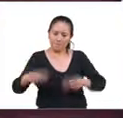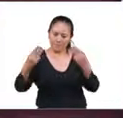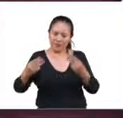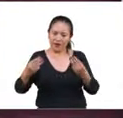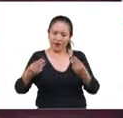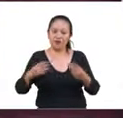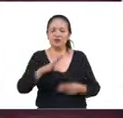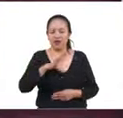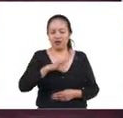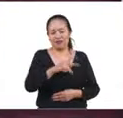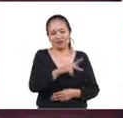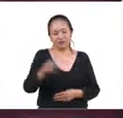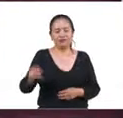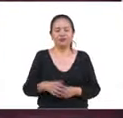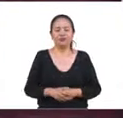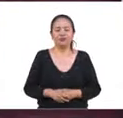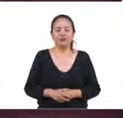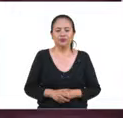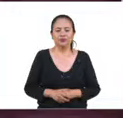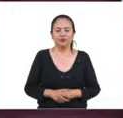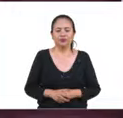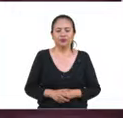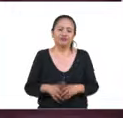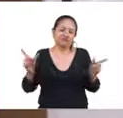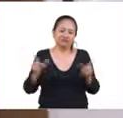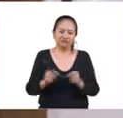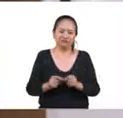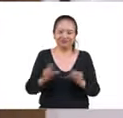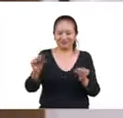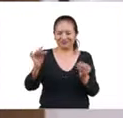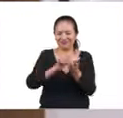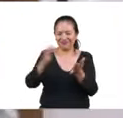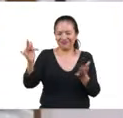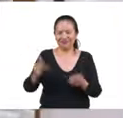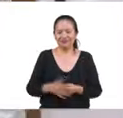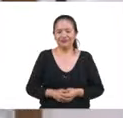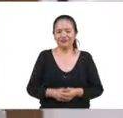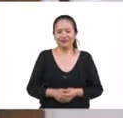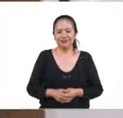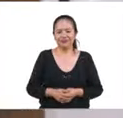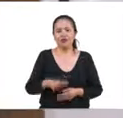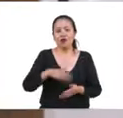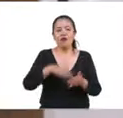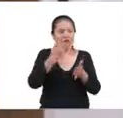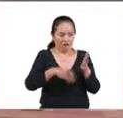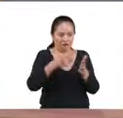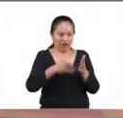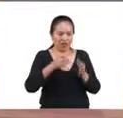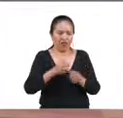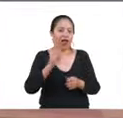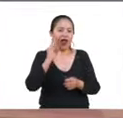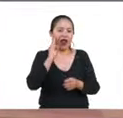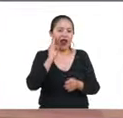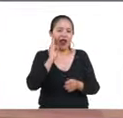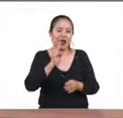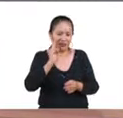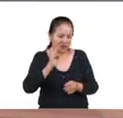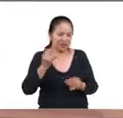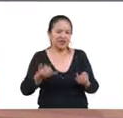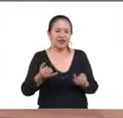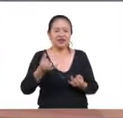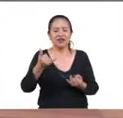Adelante, por favor. Y bueno, eso es todo. Muchísimas gracias. Pero sin contar la Merced y, sí, y Central de Abasto.